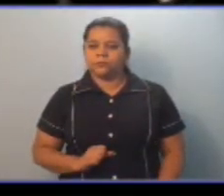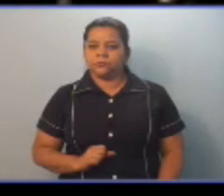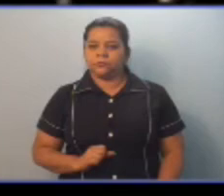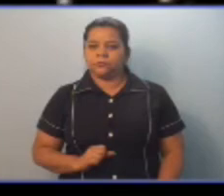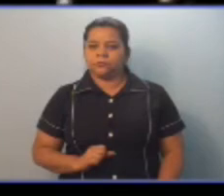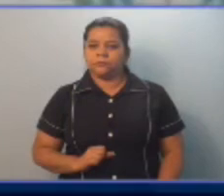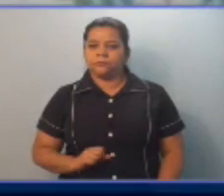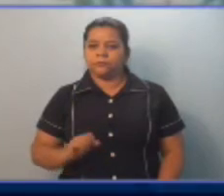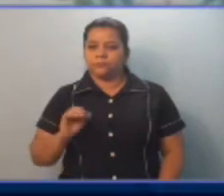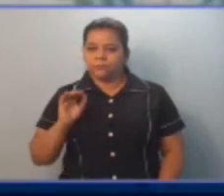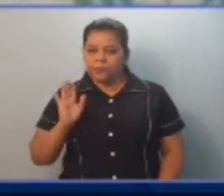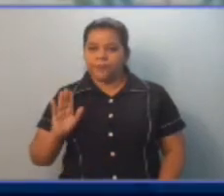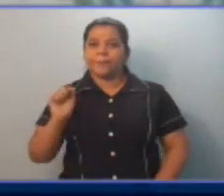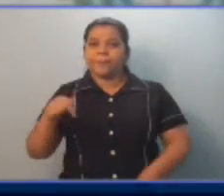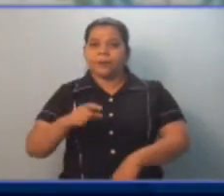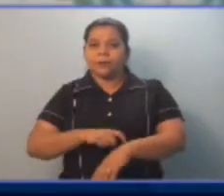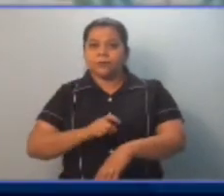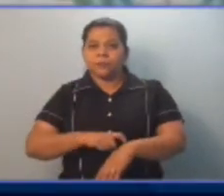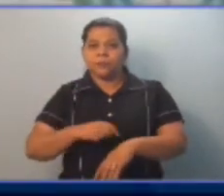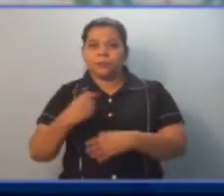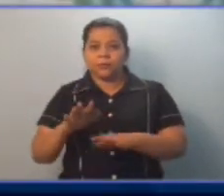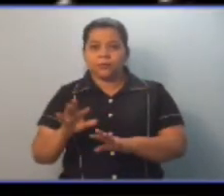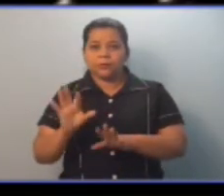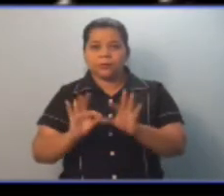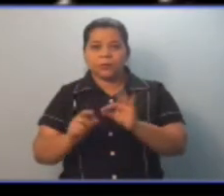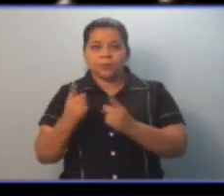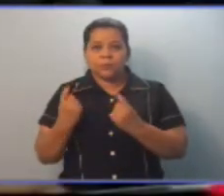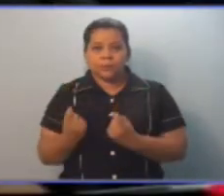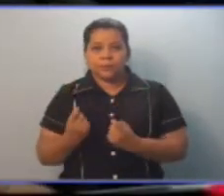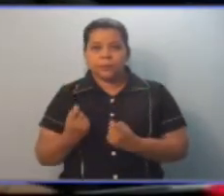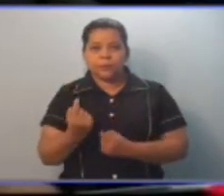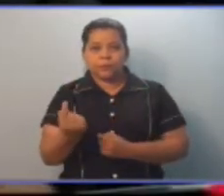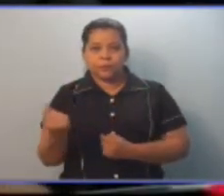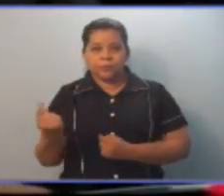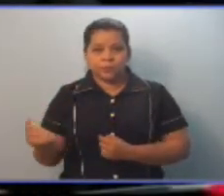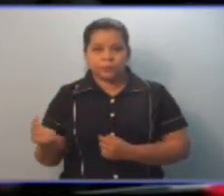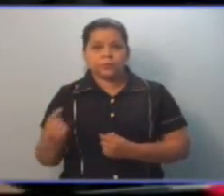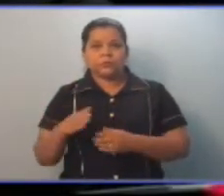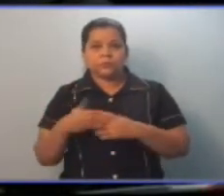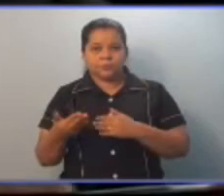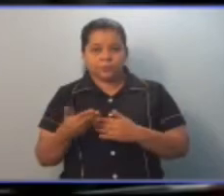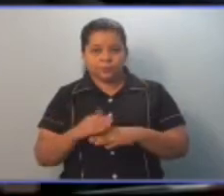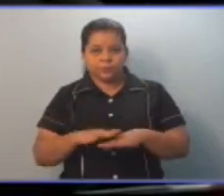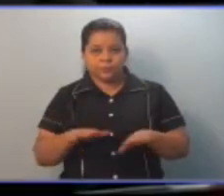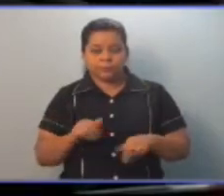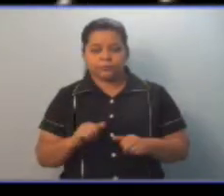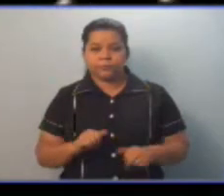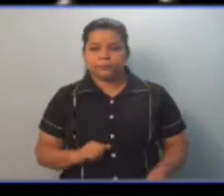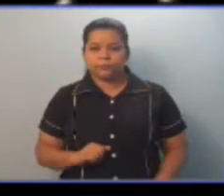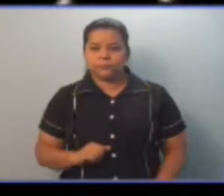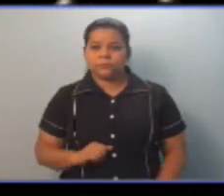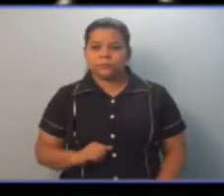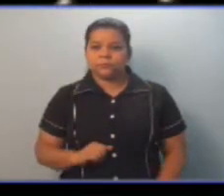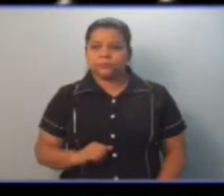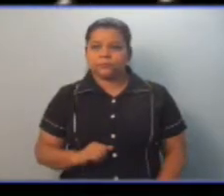Me van a hacer llegar ahorita un par de preguntas del público y con esas vamos a cerrar.